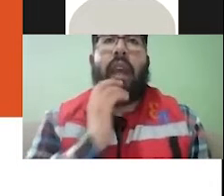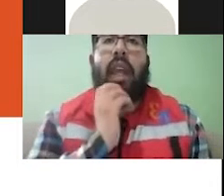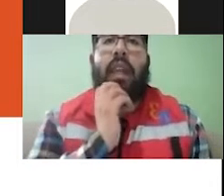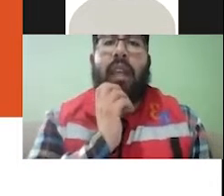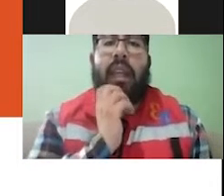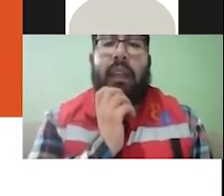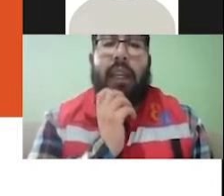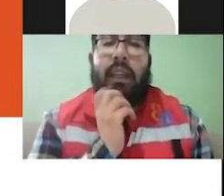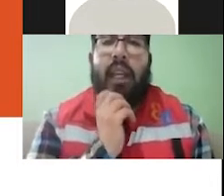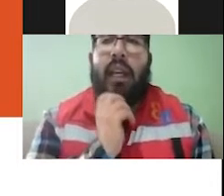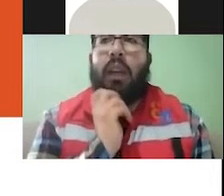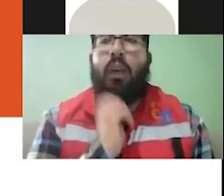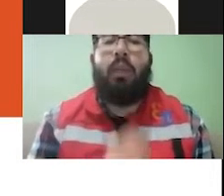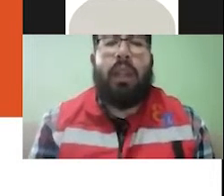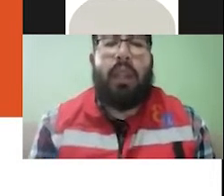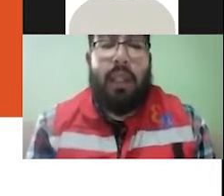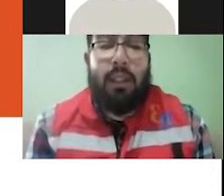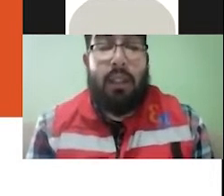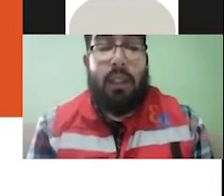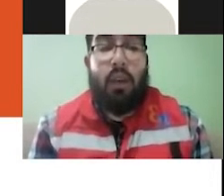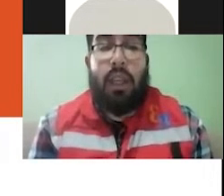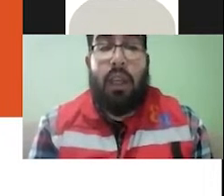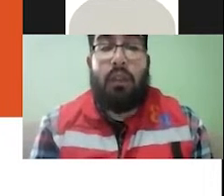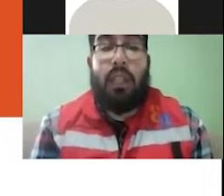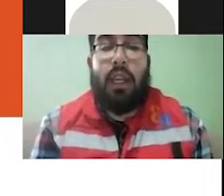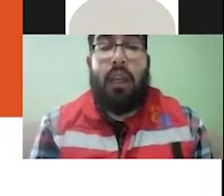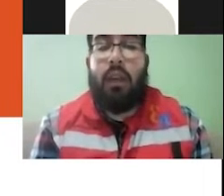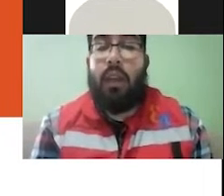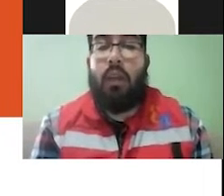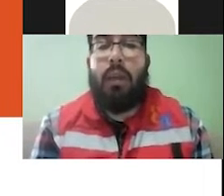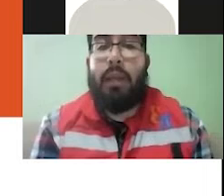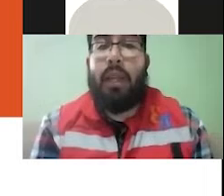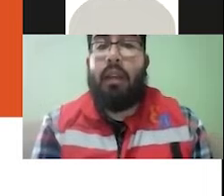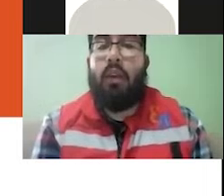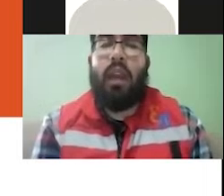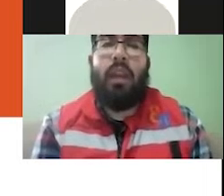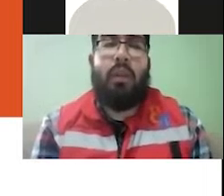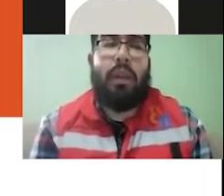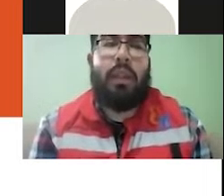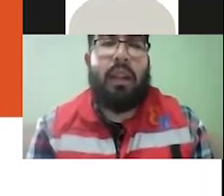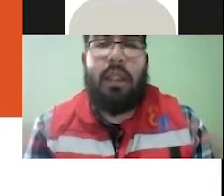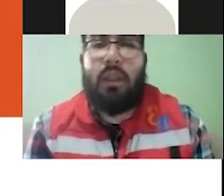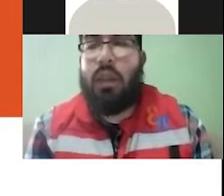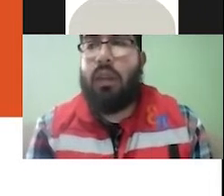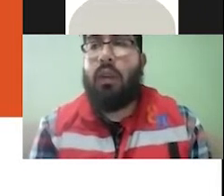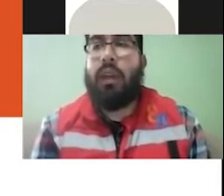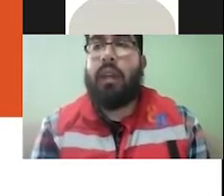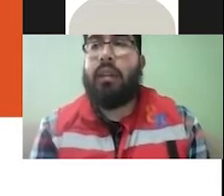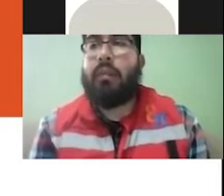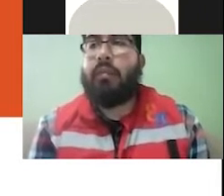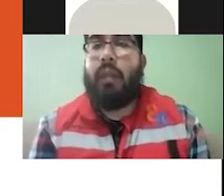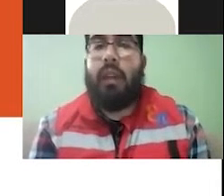que hay alguna puerta que ya se detectó que ya no cierra o que ya no abre bien, o que hay alguna ventana que se atora, o